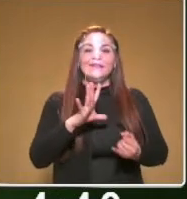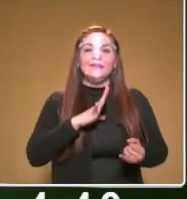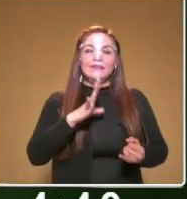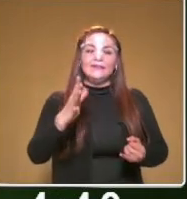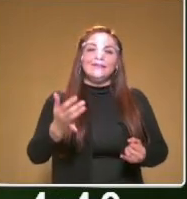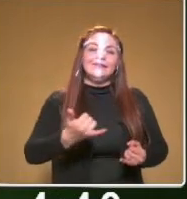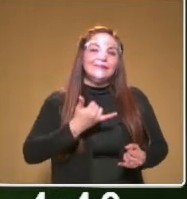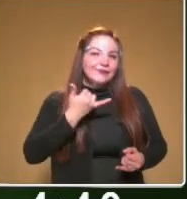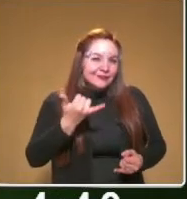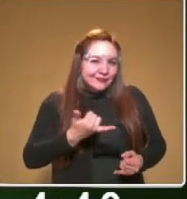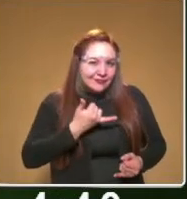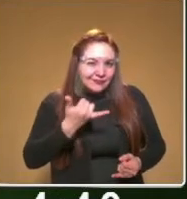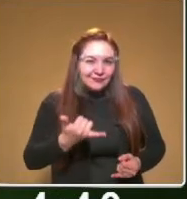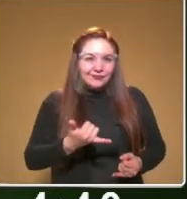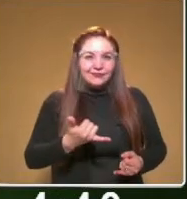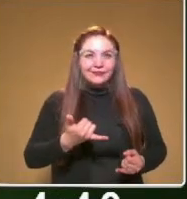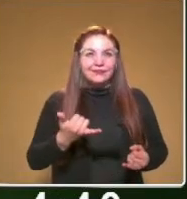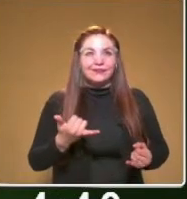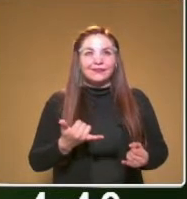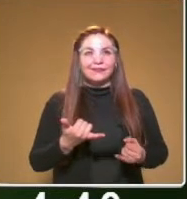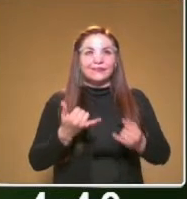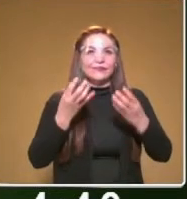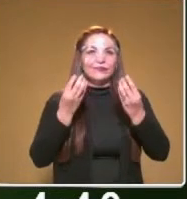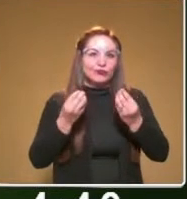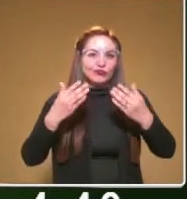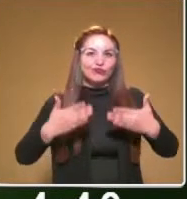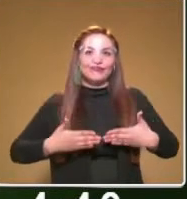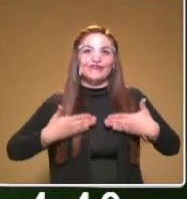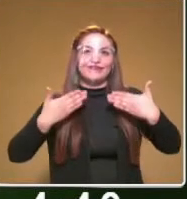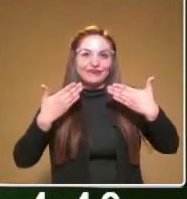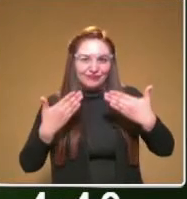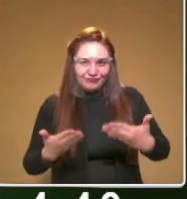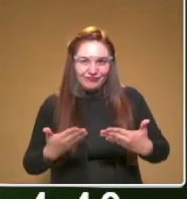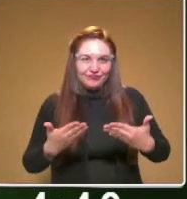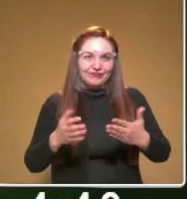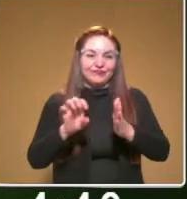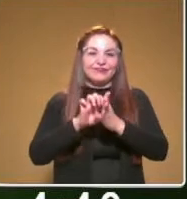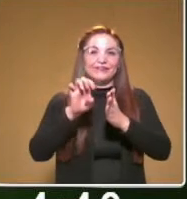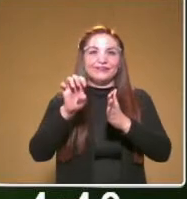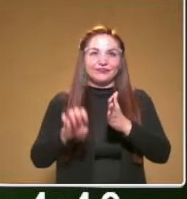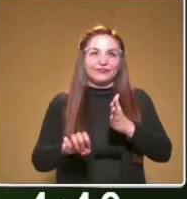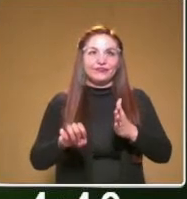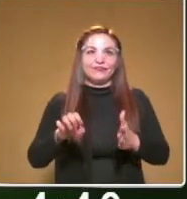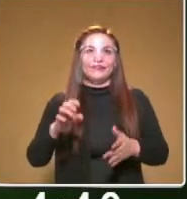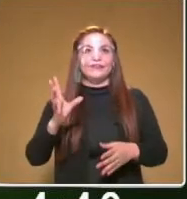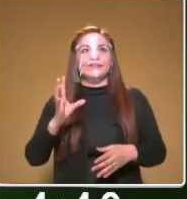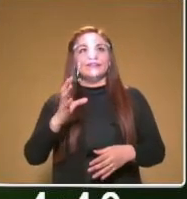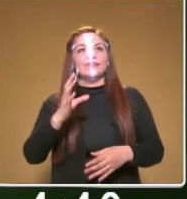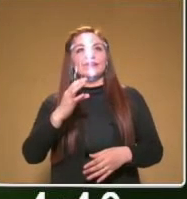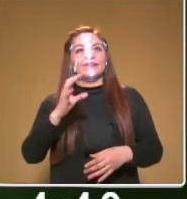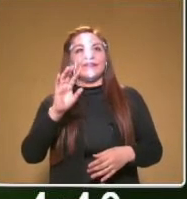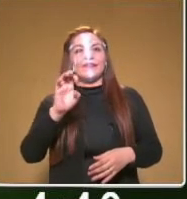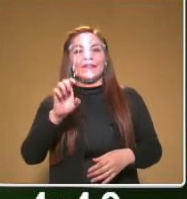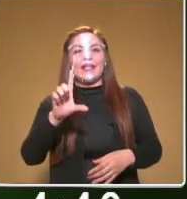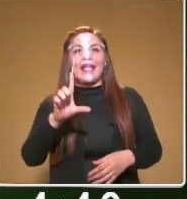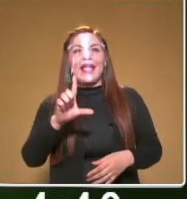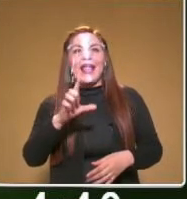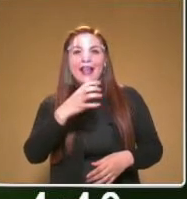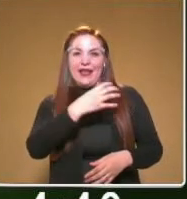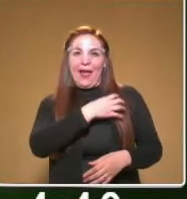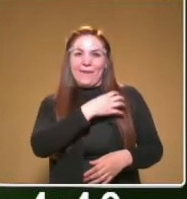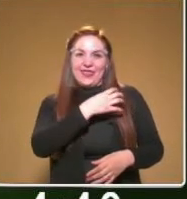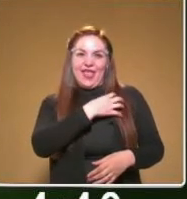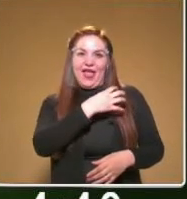es un error que ocurre por exceso de confianza, y aquí voy a hablar del capitán. El capitán, que fue el que mandó